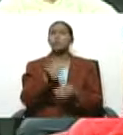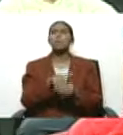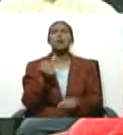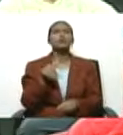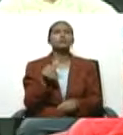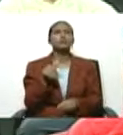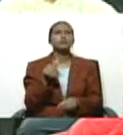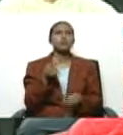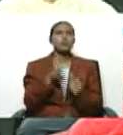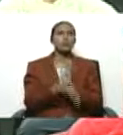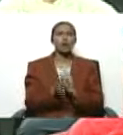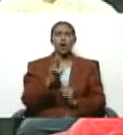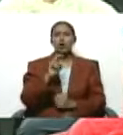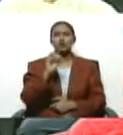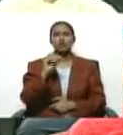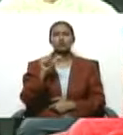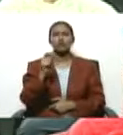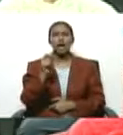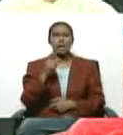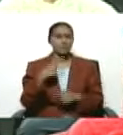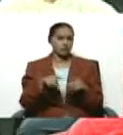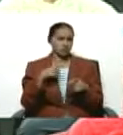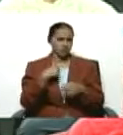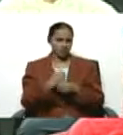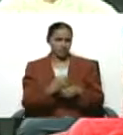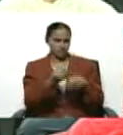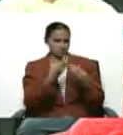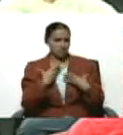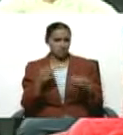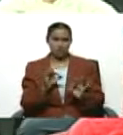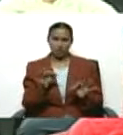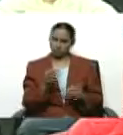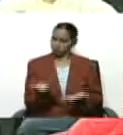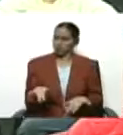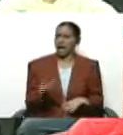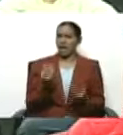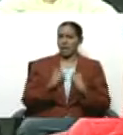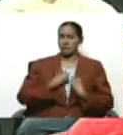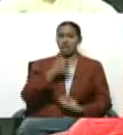Yo voto por Rosales, pero yo de él no espero nada. Así la vida es un jamón.